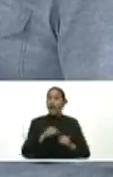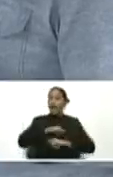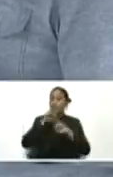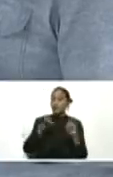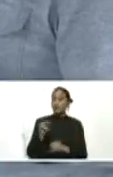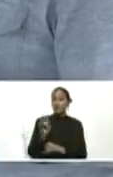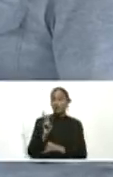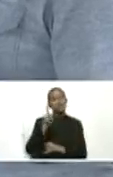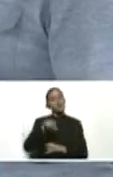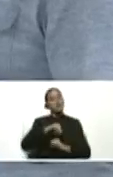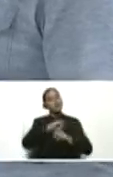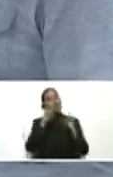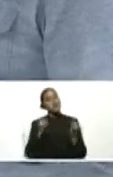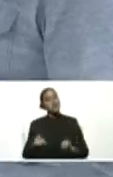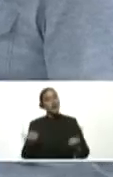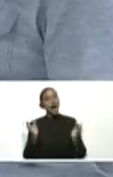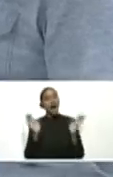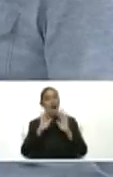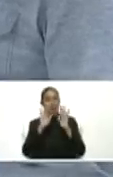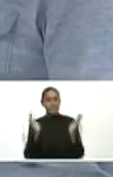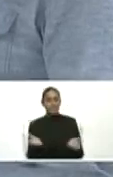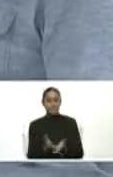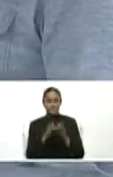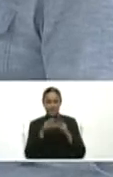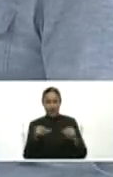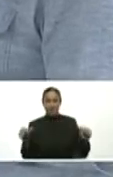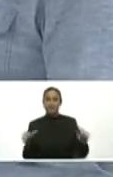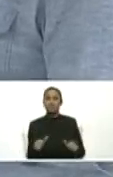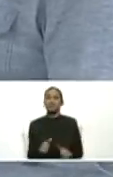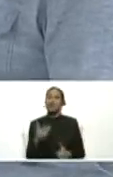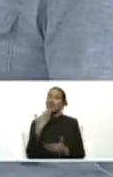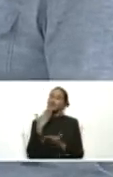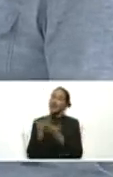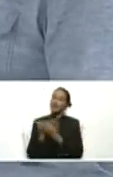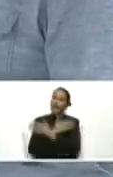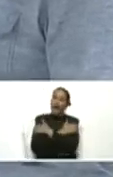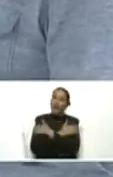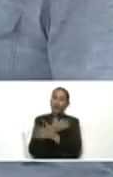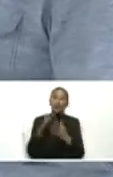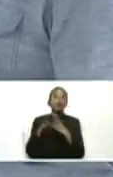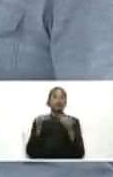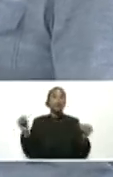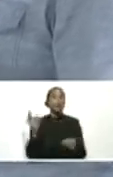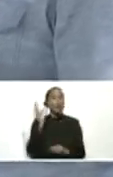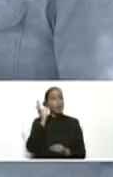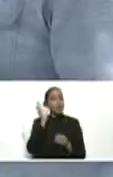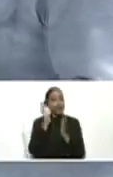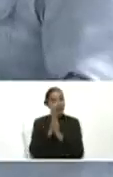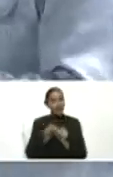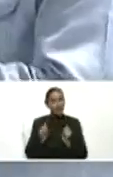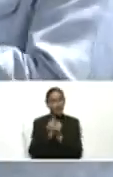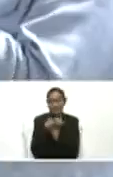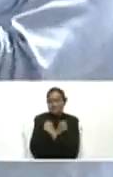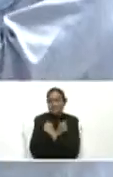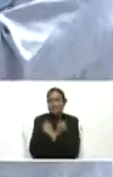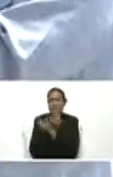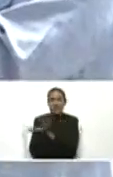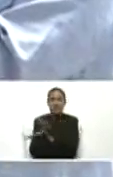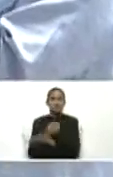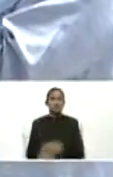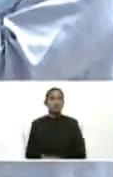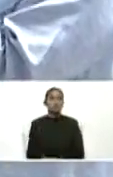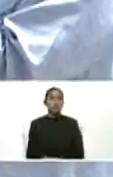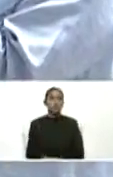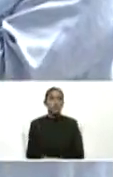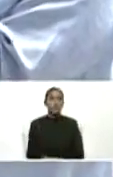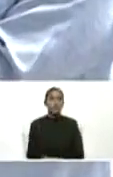planeta, presidente. Agradecerle y darle ese abrazo no solamente de mi parte, sino de todas las mujeres del Estado Anzoátegui. Tiene que tener cuidado con Luis